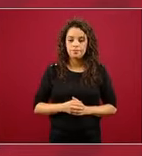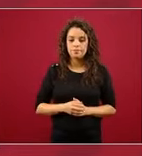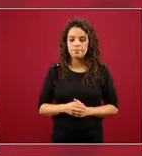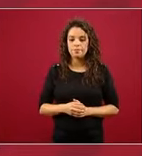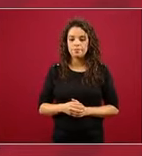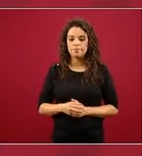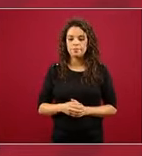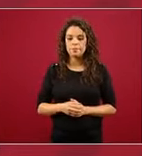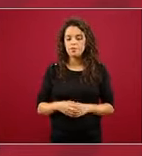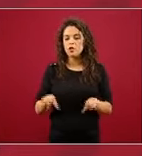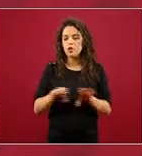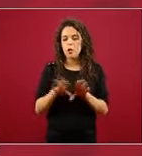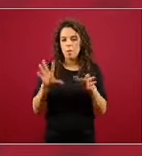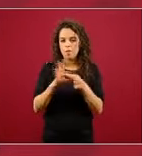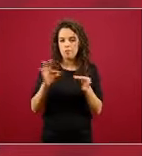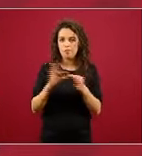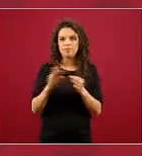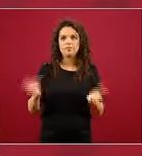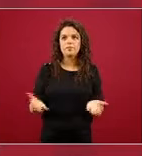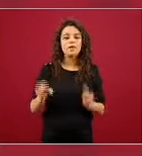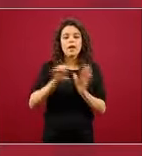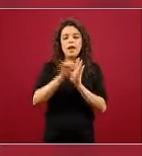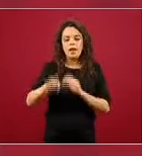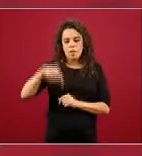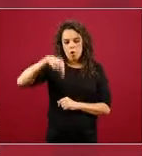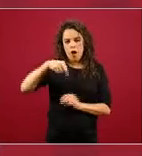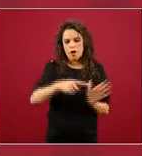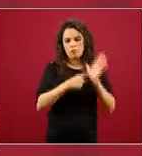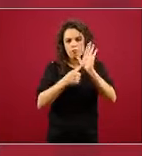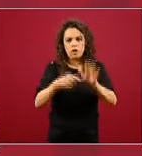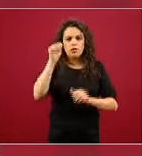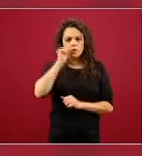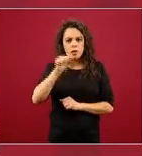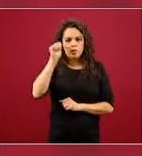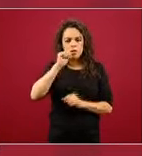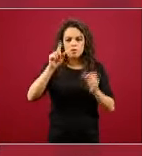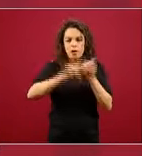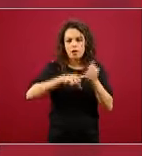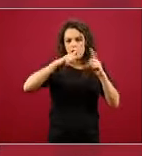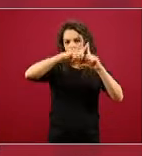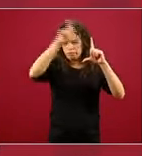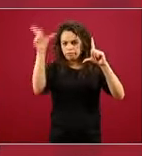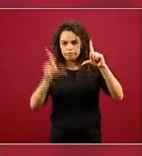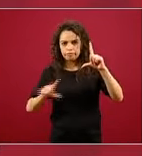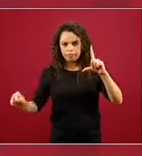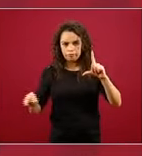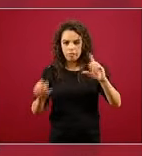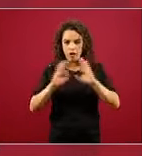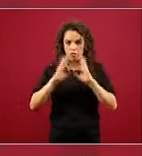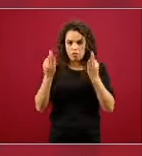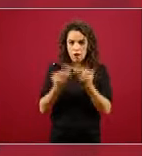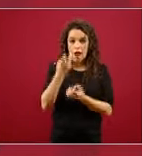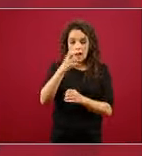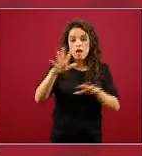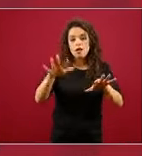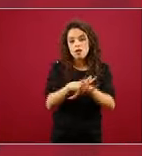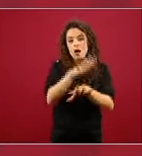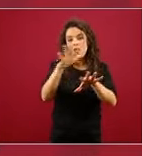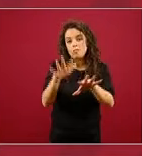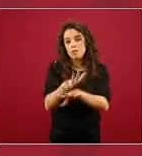panorama nacional, como lo vemos todas las noches, pero efectivamente este panorama va cambiando en la medida que